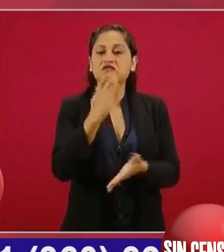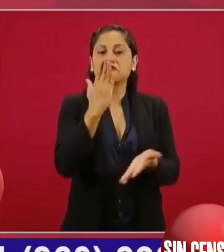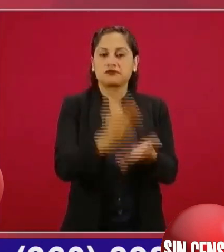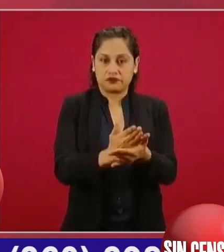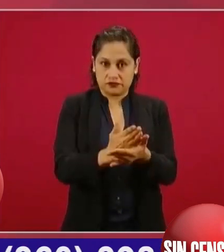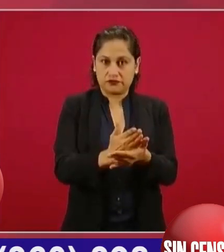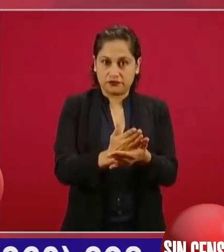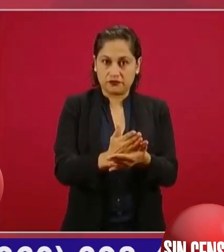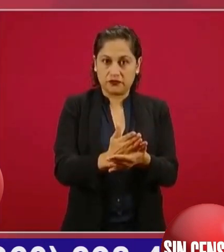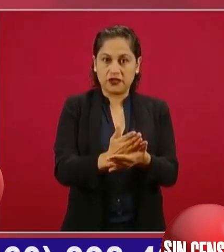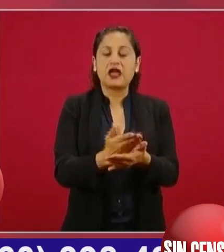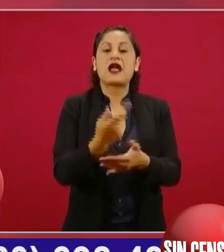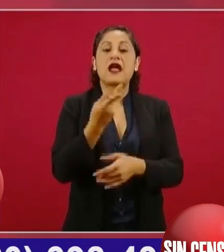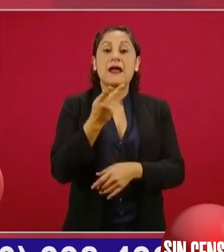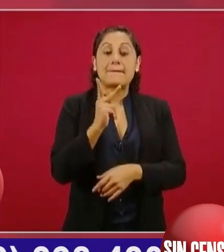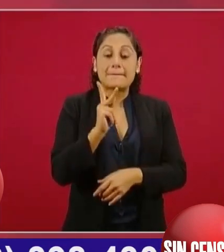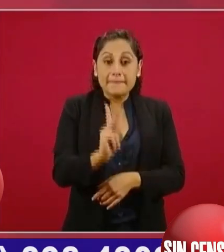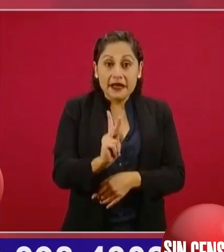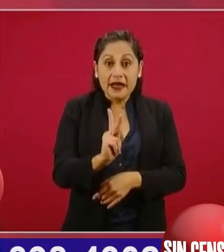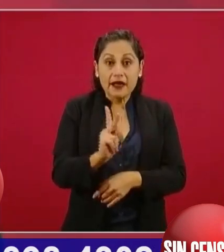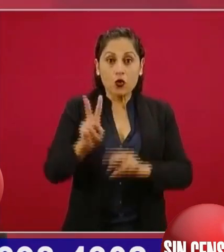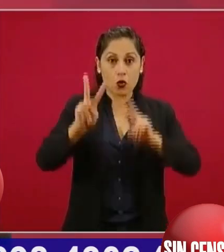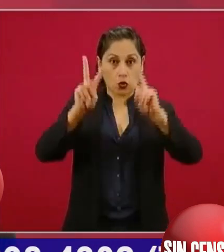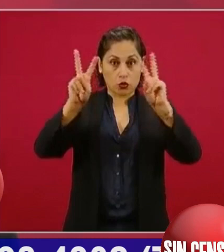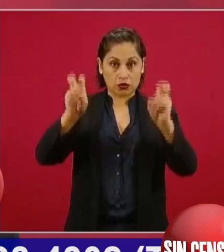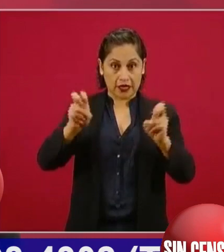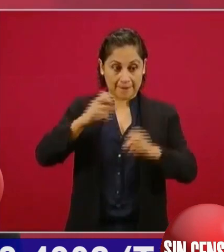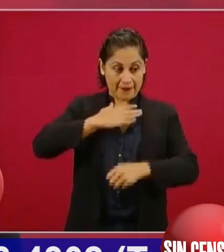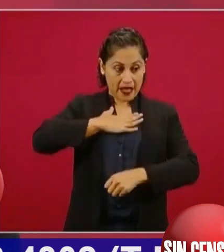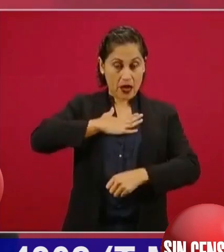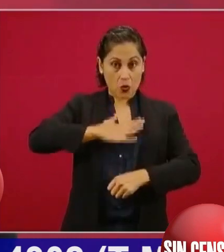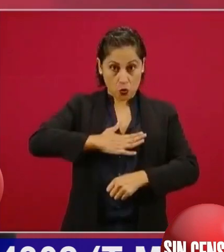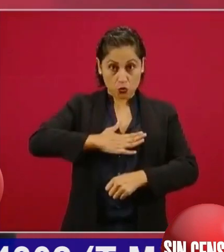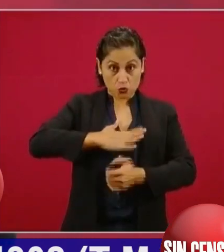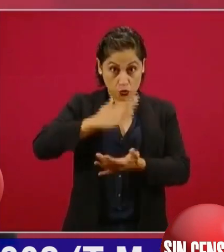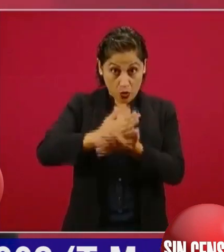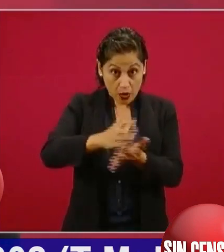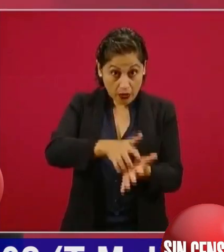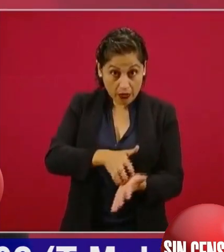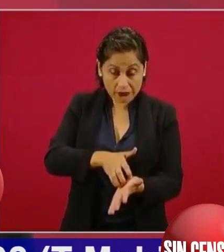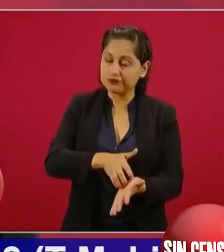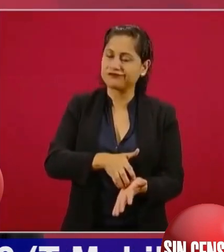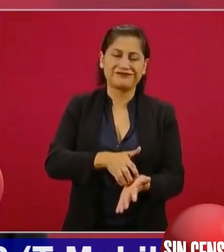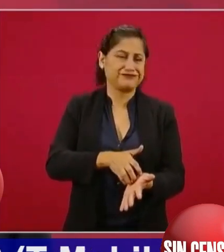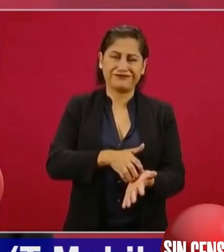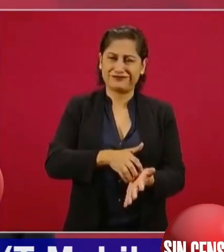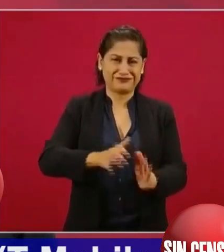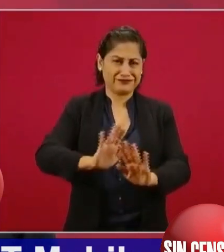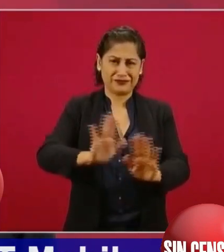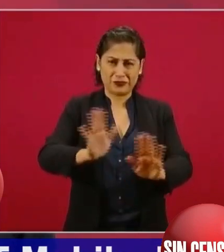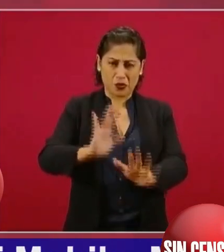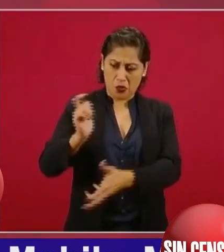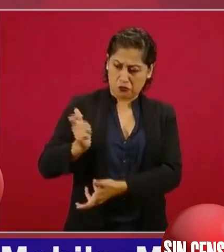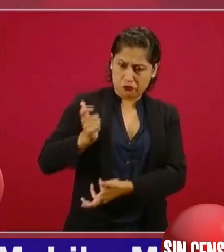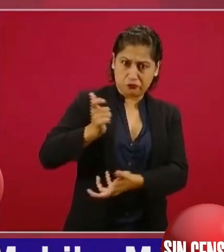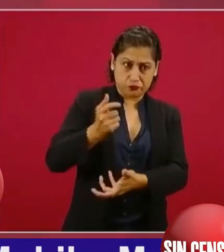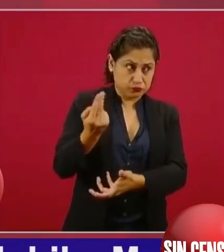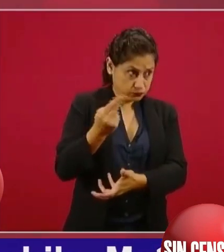para esto no hay ningún límite presupuestal, todo lo que se requiera.